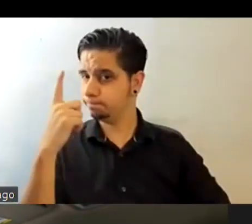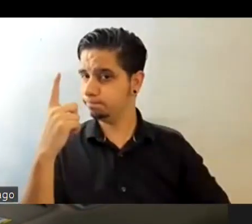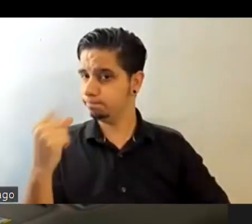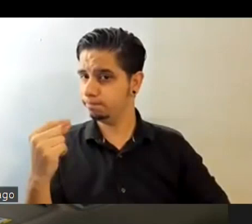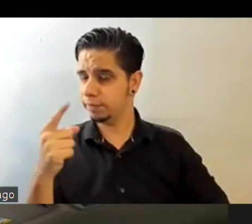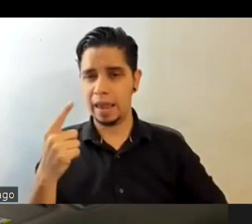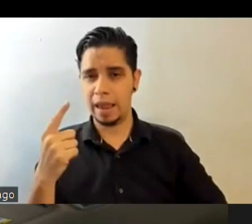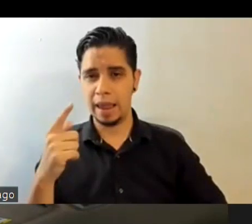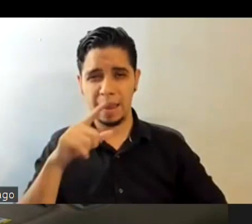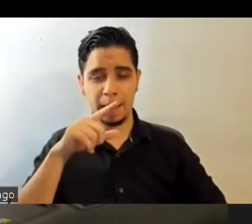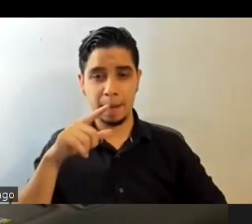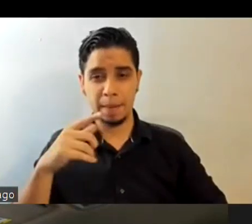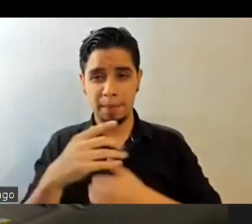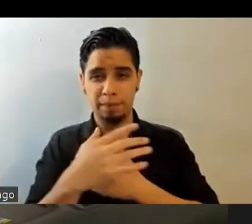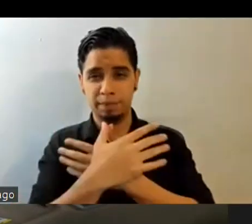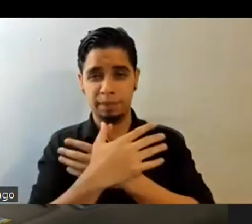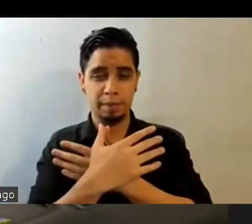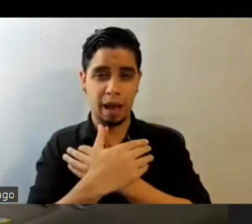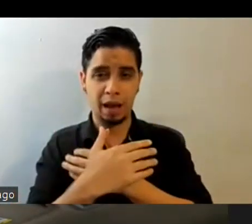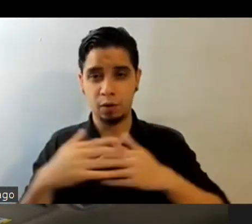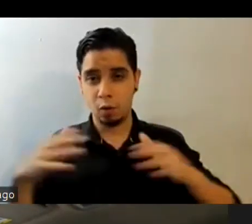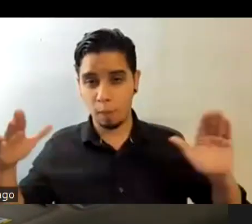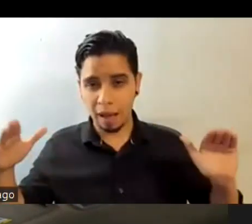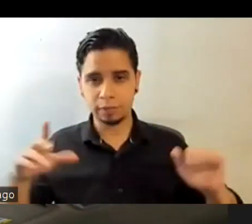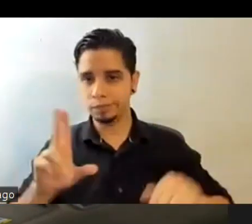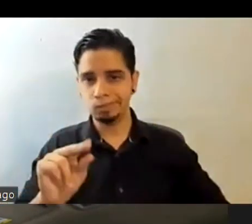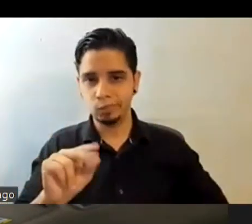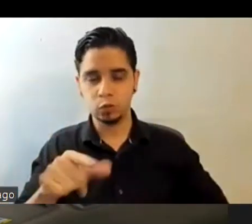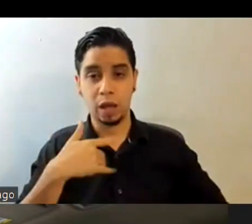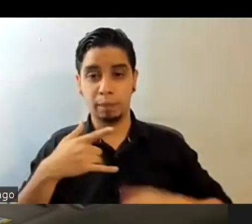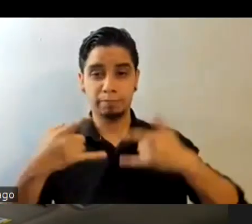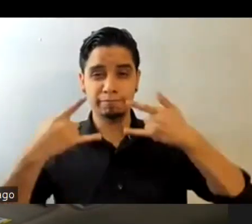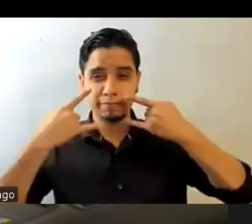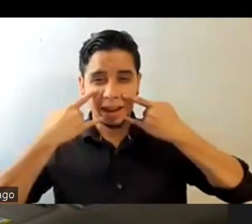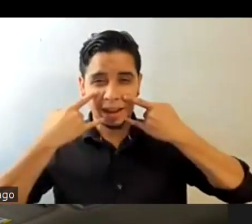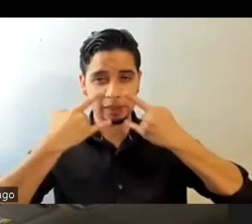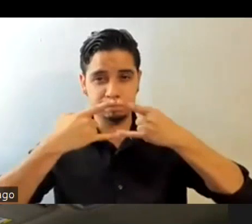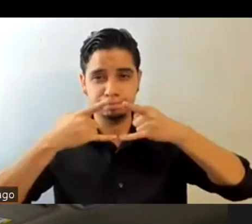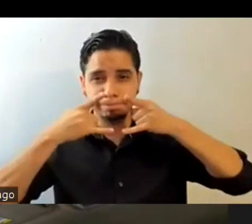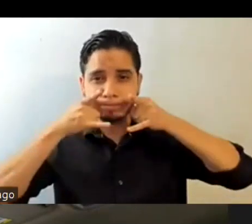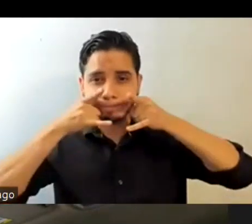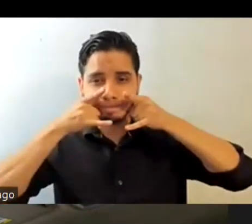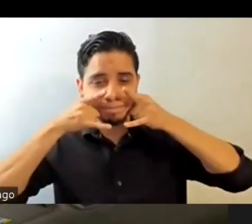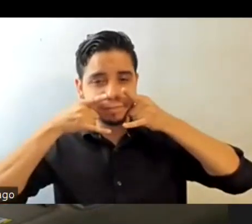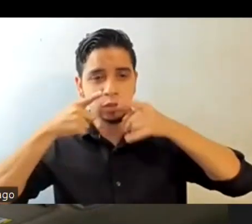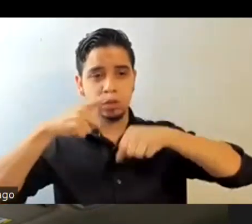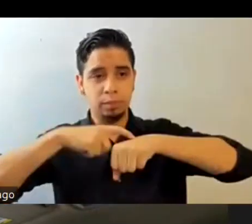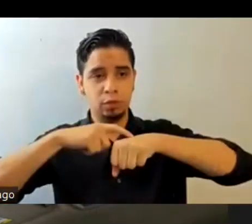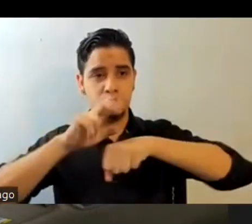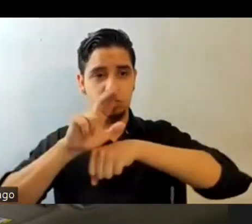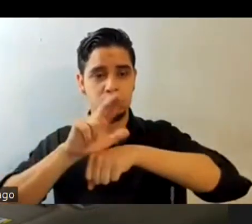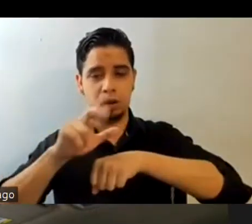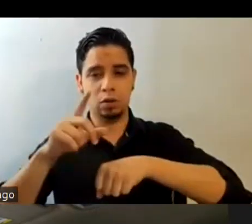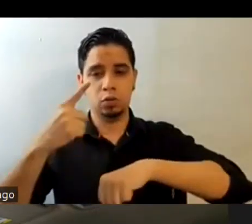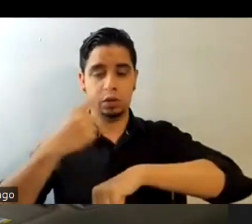máscara ¿verdad? La mascarilla que las usamos. Aquí esa es una de las máscaras que yo usaba y un día que estaba en la